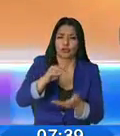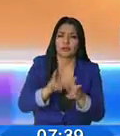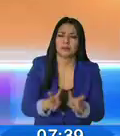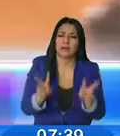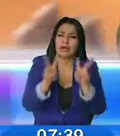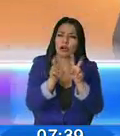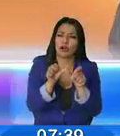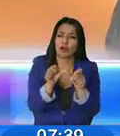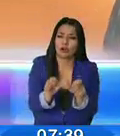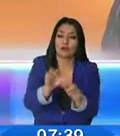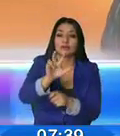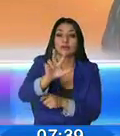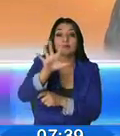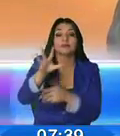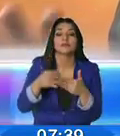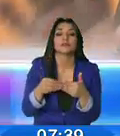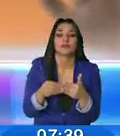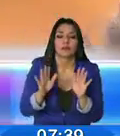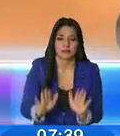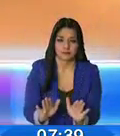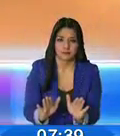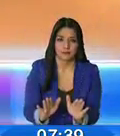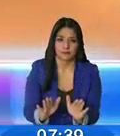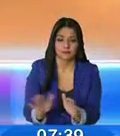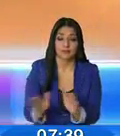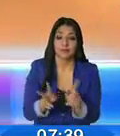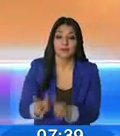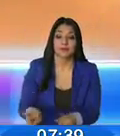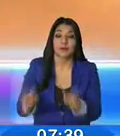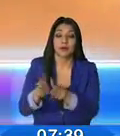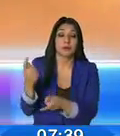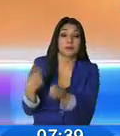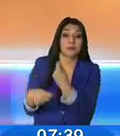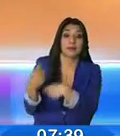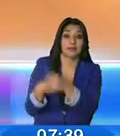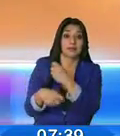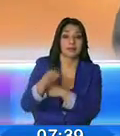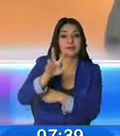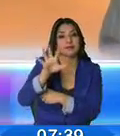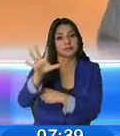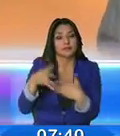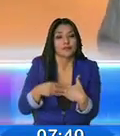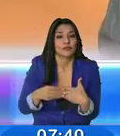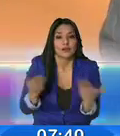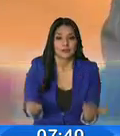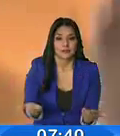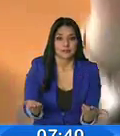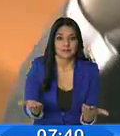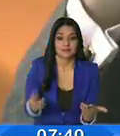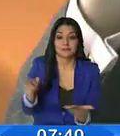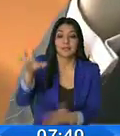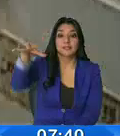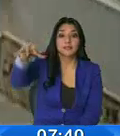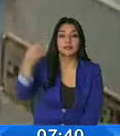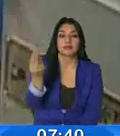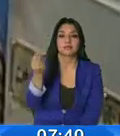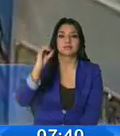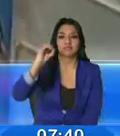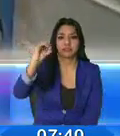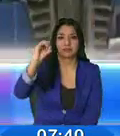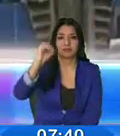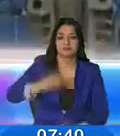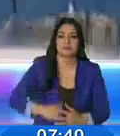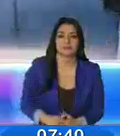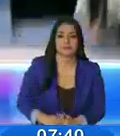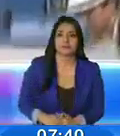carácter fijo eran $35, y el precio de venta del petróleo era de $35, le quedó al Estado cero ingresos. En este